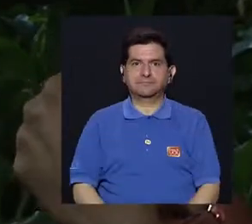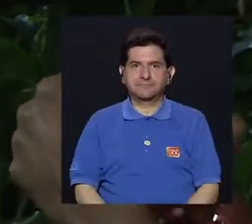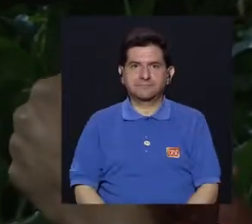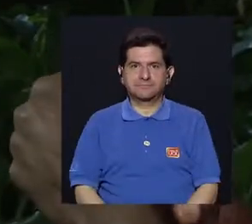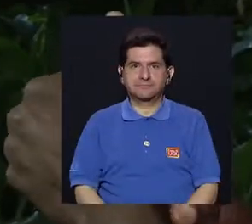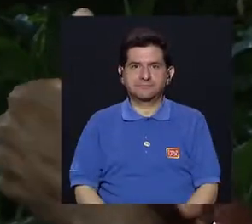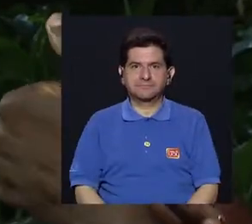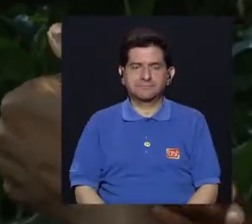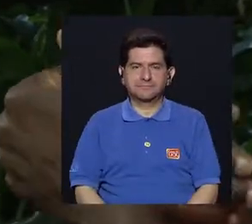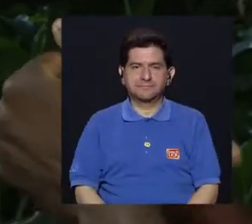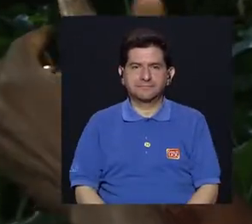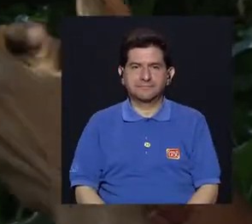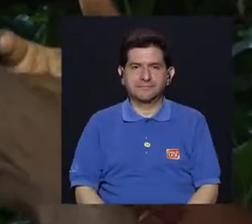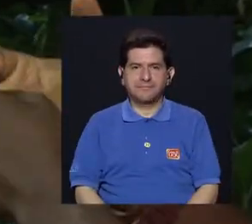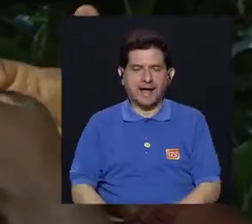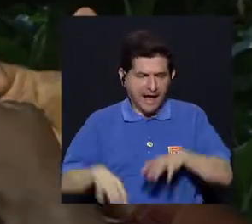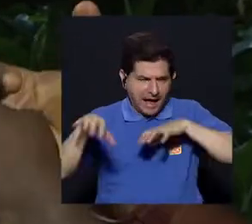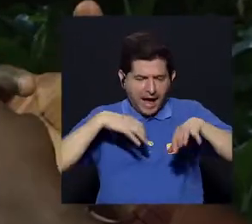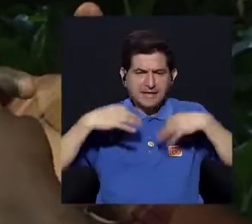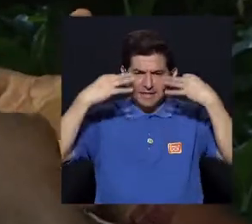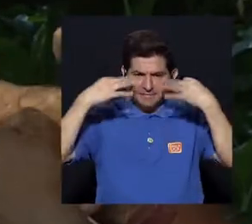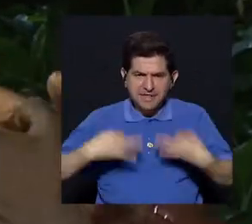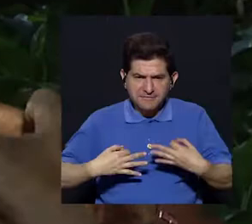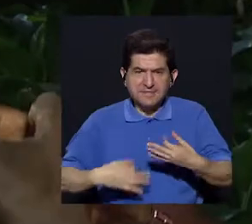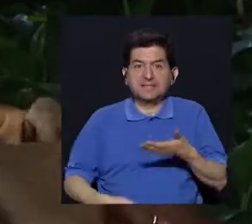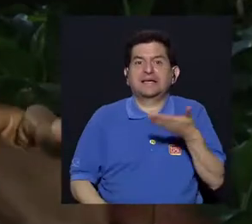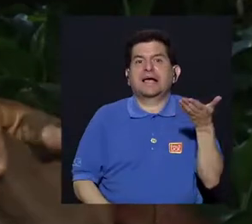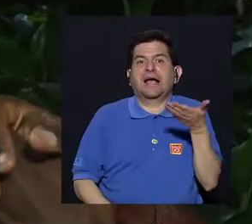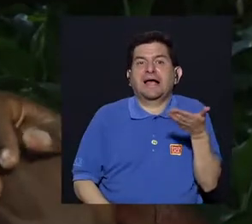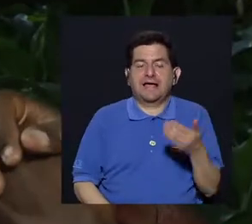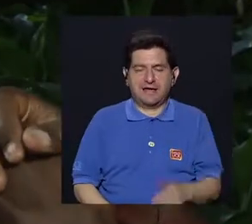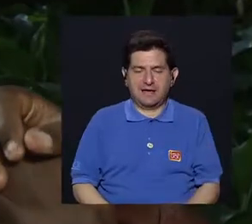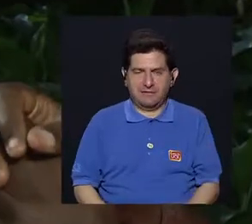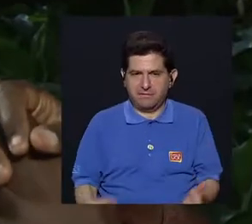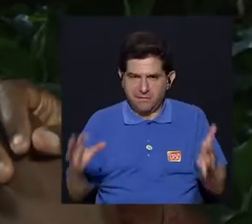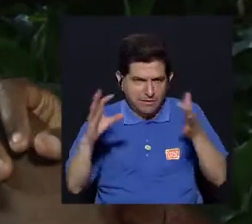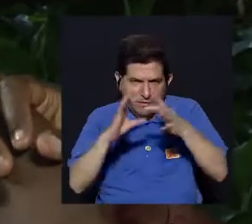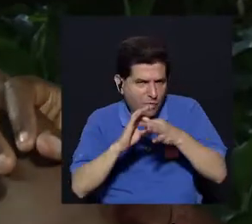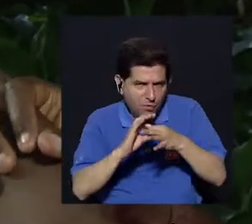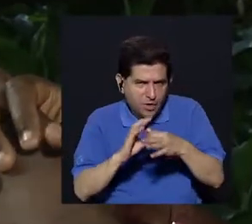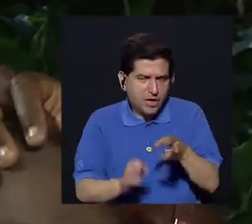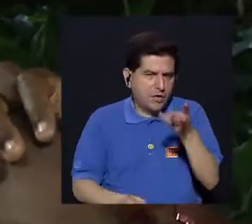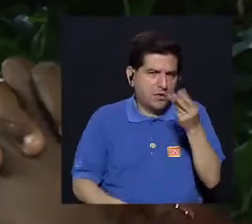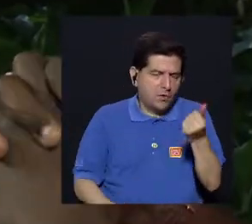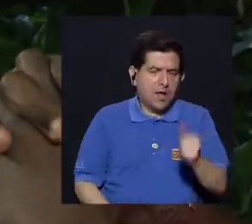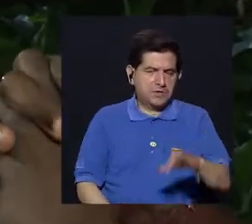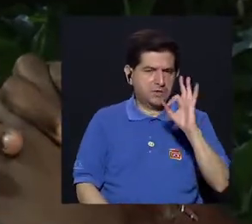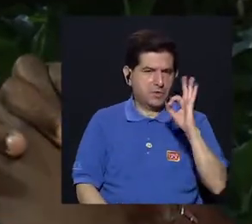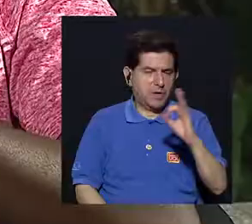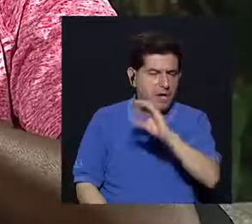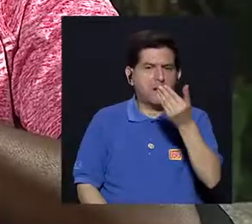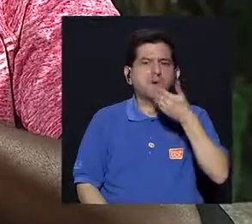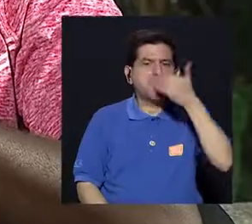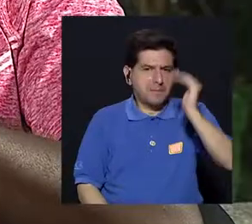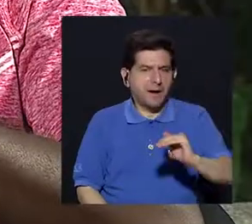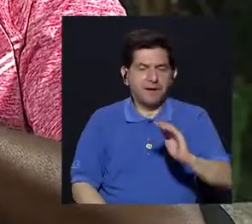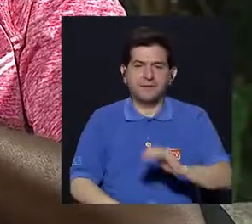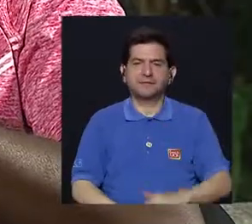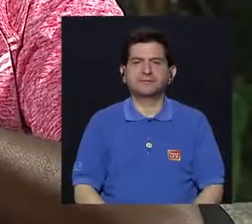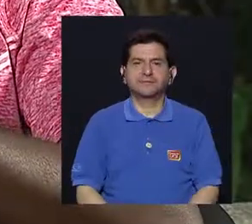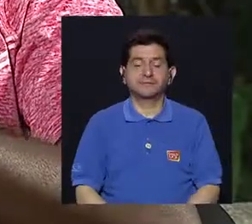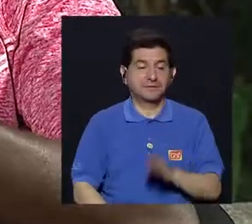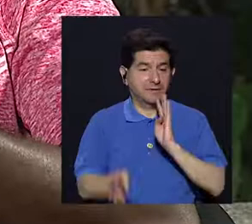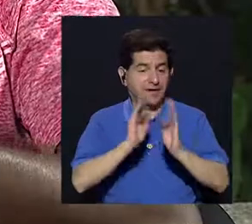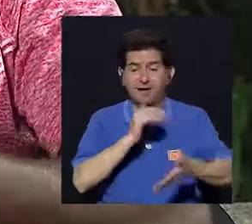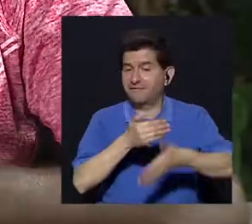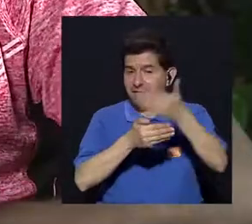Aquí, así, como la actividad física y el deporte, ¿qué? ¿Qué tiene que ver? ¿Qué tanto para bien y qué tanto para mal? Bueno, yo creo que,